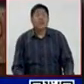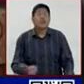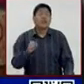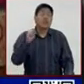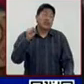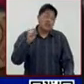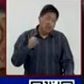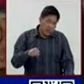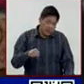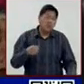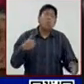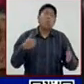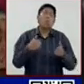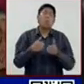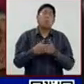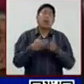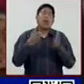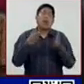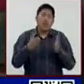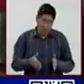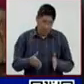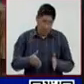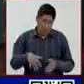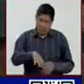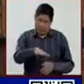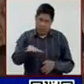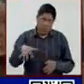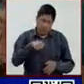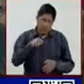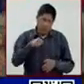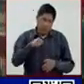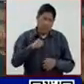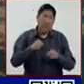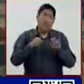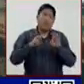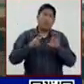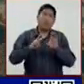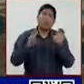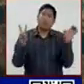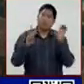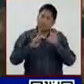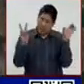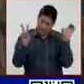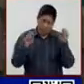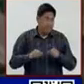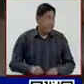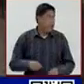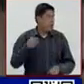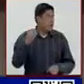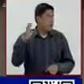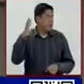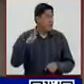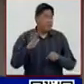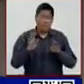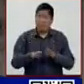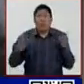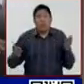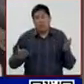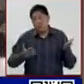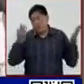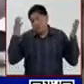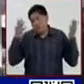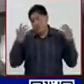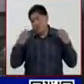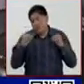Así es, Emilia, como puedes apreciar, los vecinos están acá reunidos justamente porque están tomando varias determinaciones en cuanto a la apertura nueva, bueno,